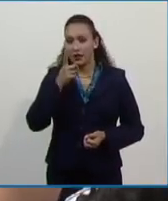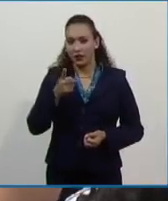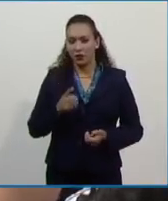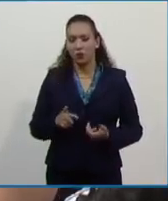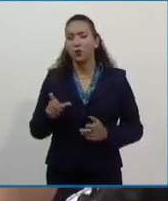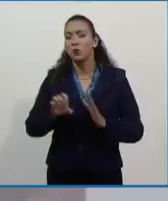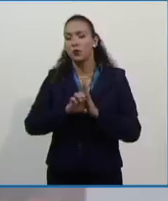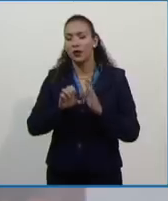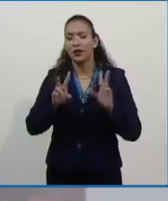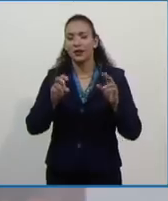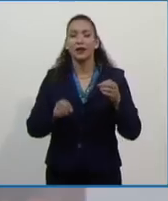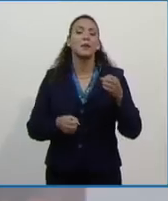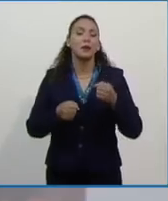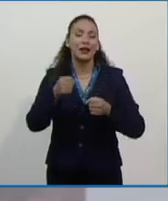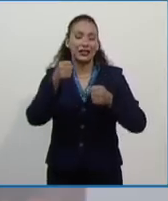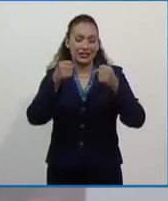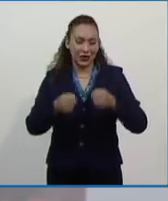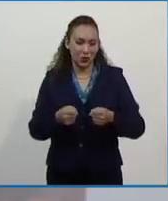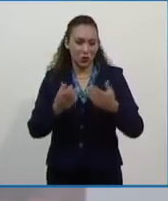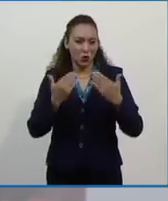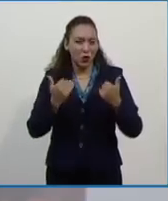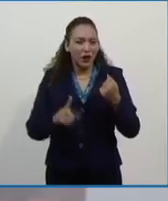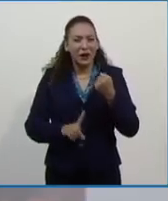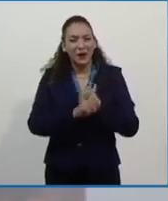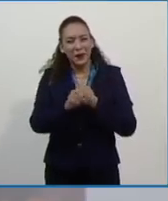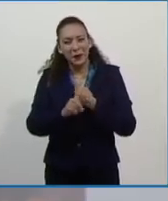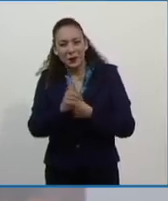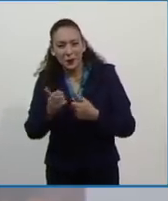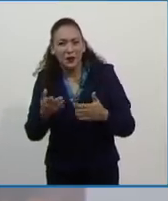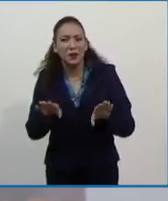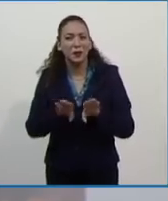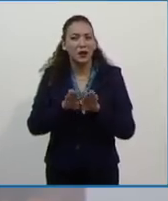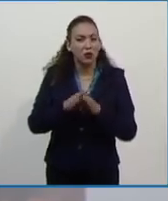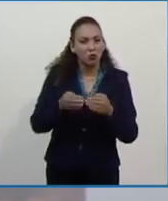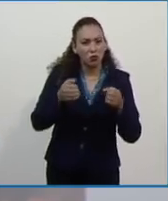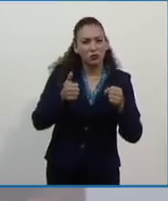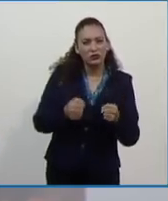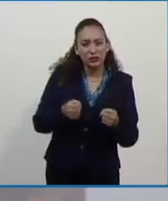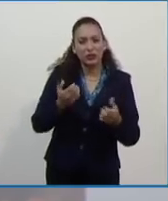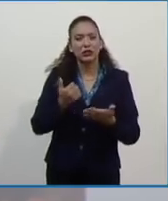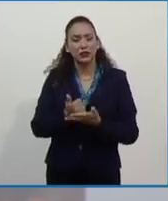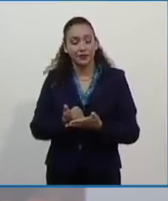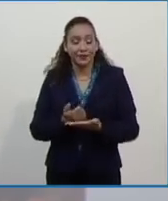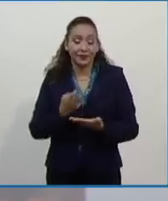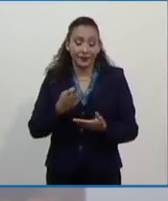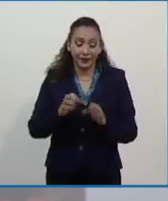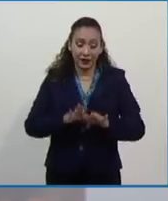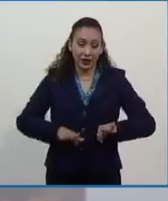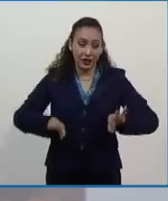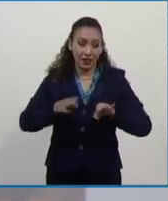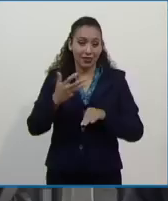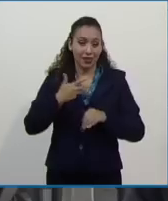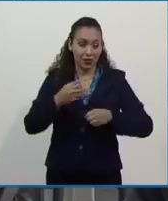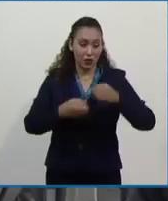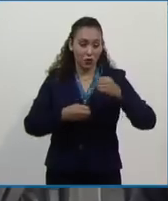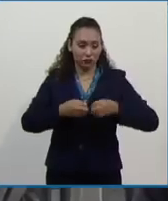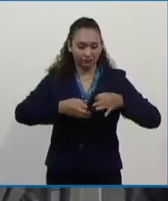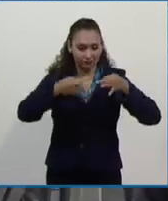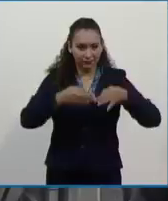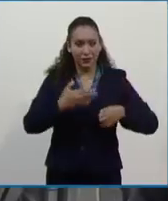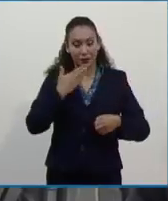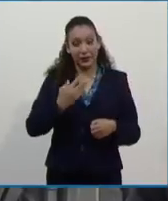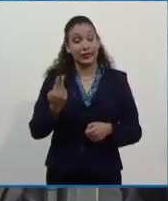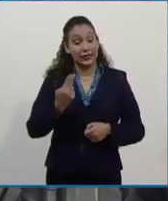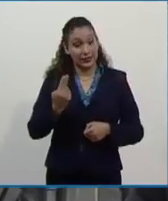en materia de seguridad no pueden encontrarse separados del acceso a la justicia. Señaló que nuestro país debe contar con una